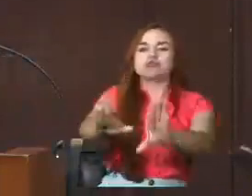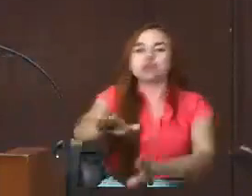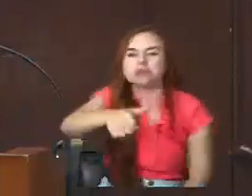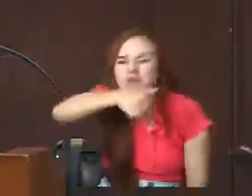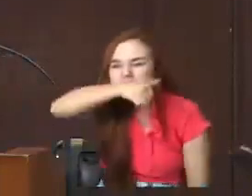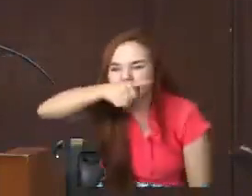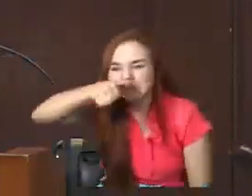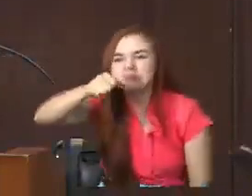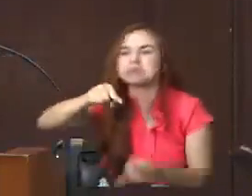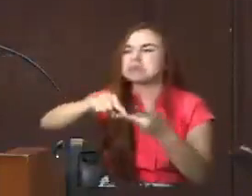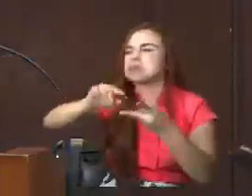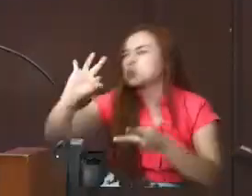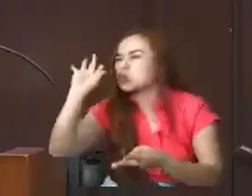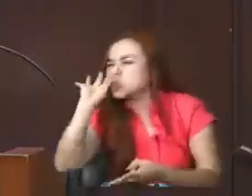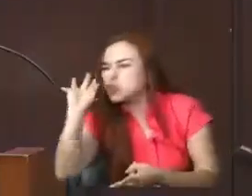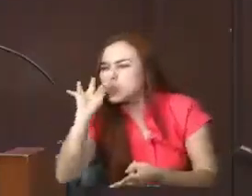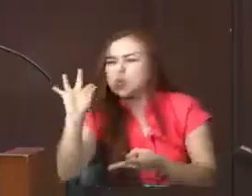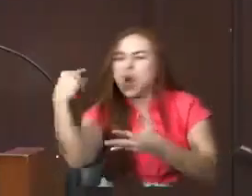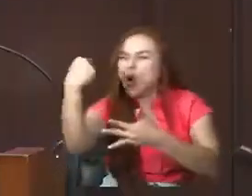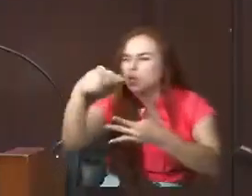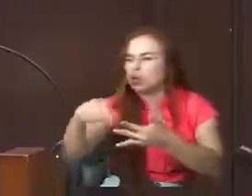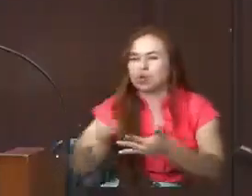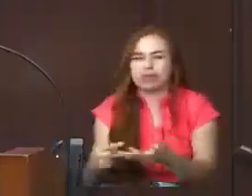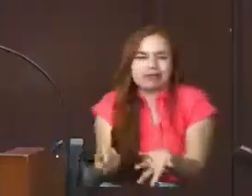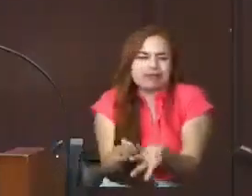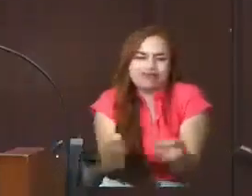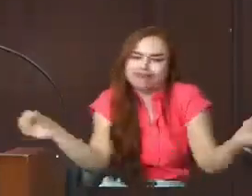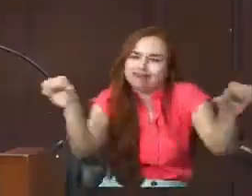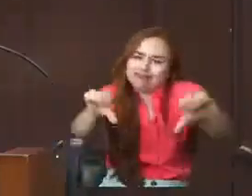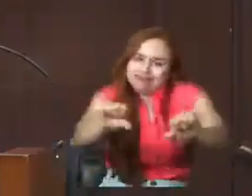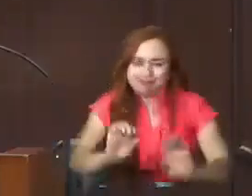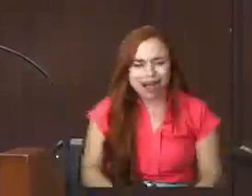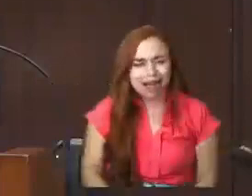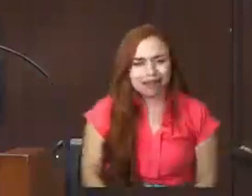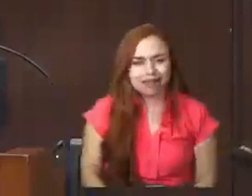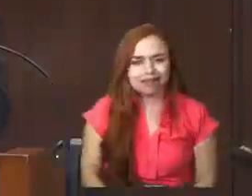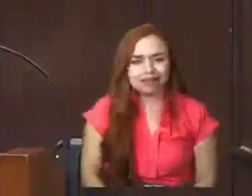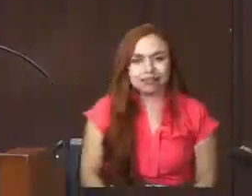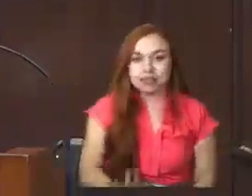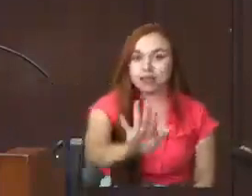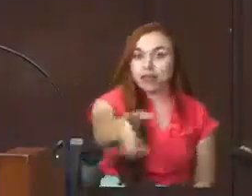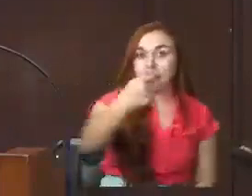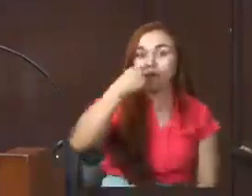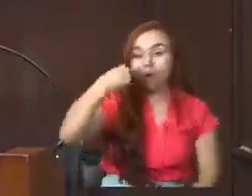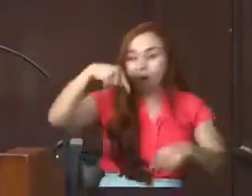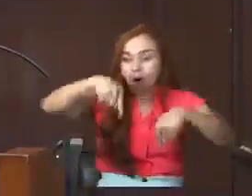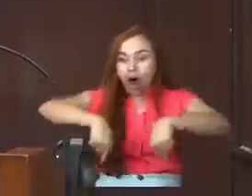no ha pasado esa disposición, no porque le tememos a eso, señor ministro de Seguridad,